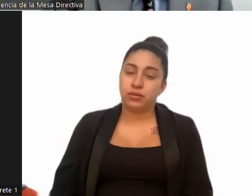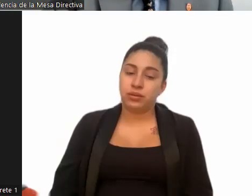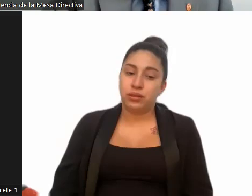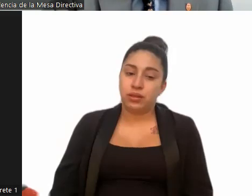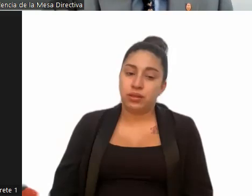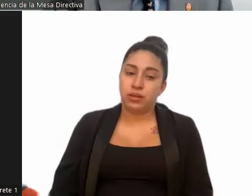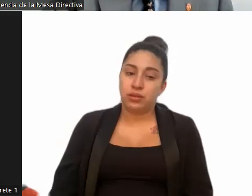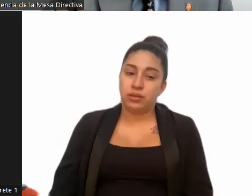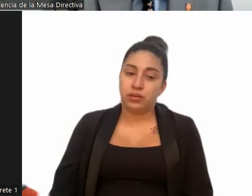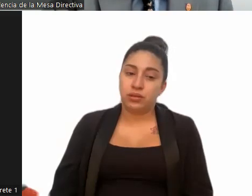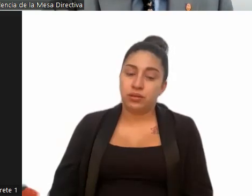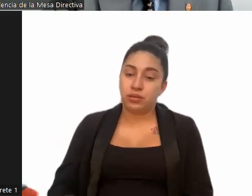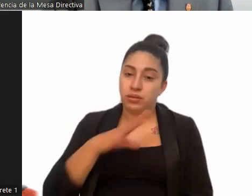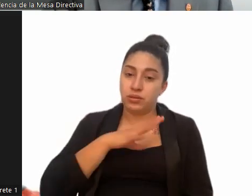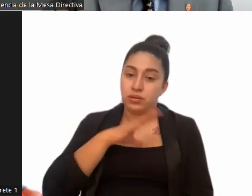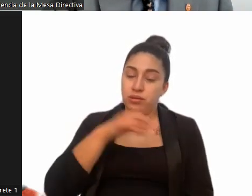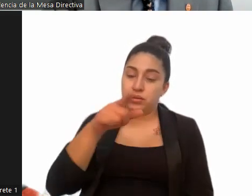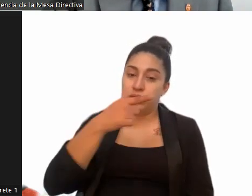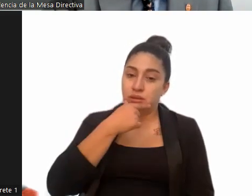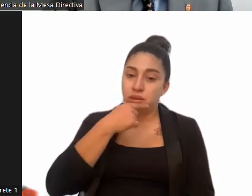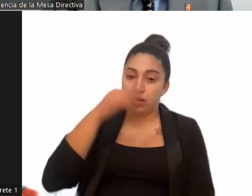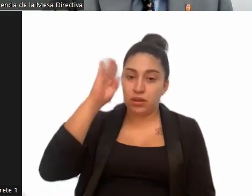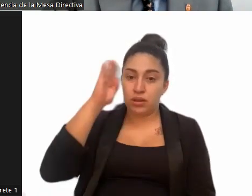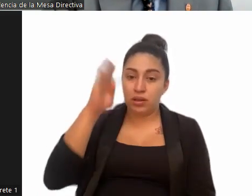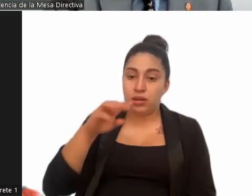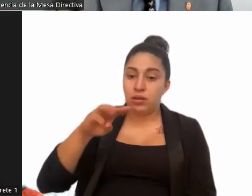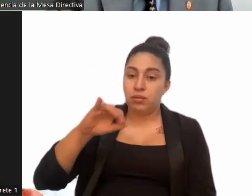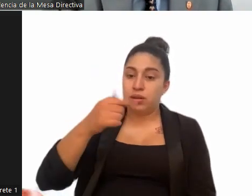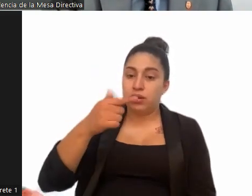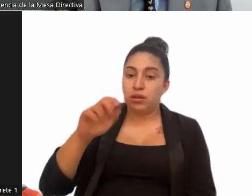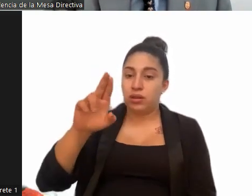¿Se encuentra el maestro Miguel Ángel Gutiérrez Cabañas?